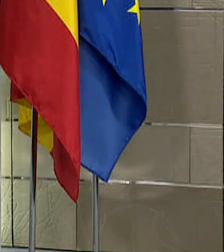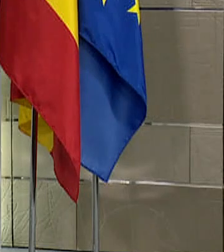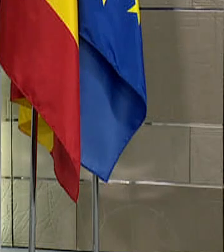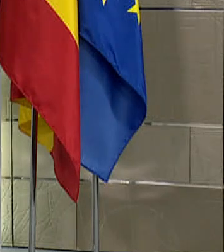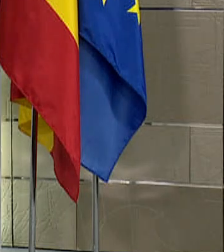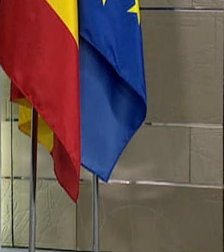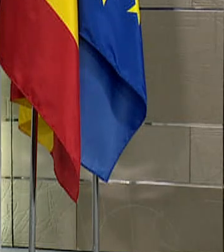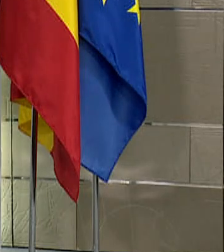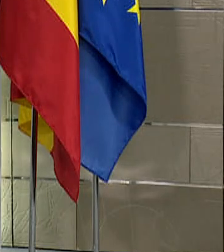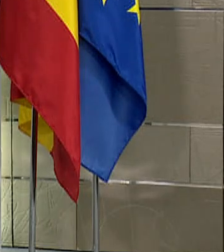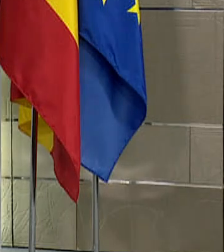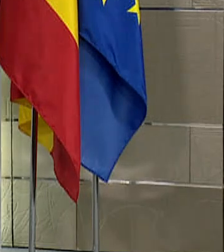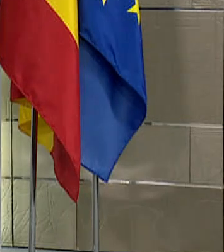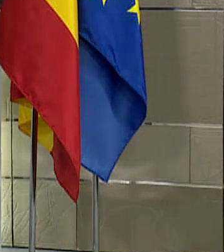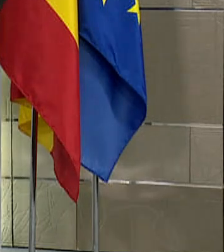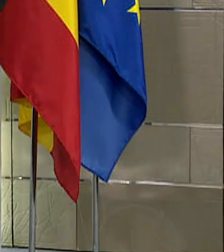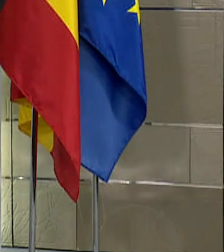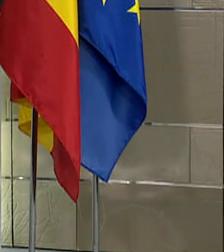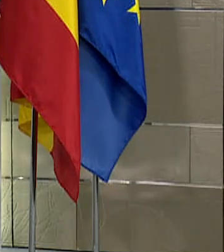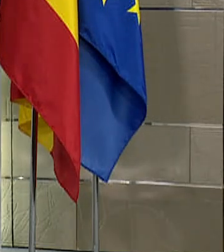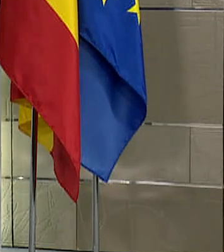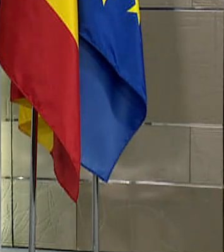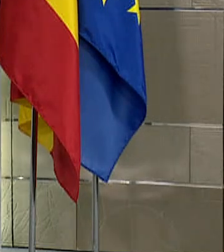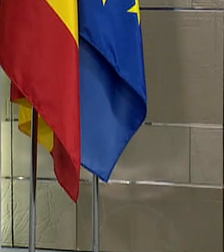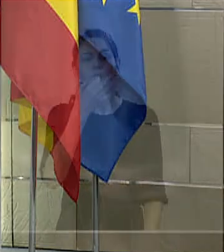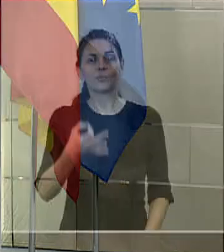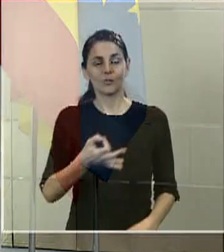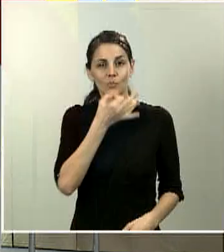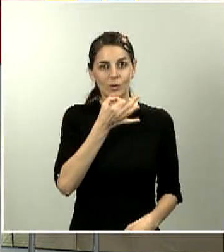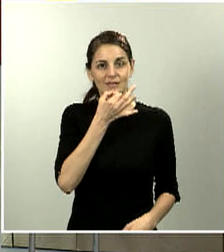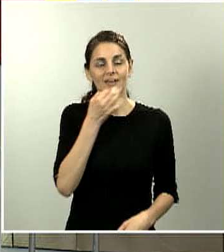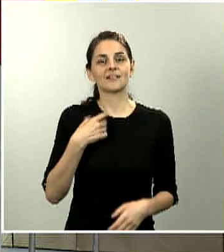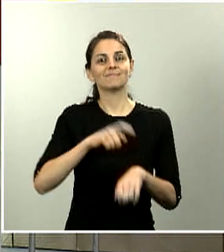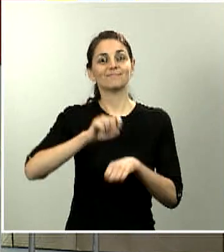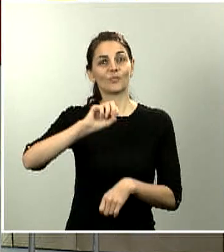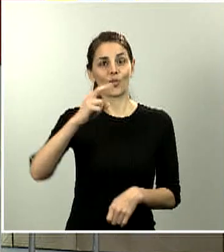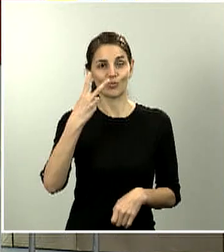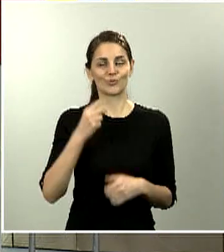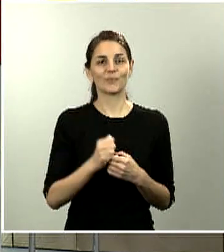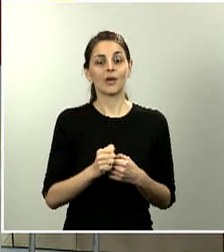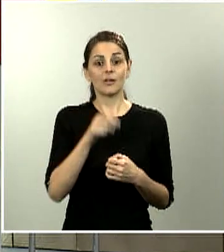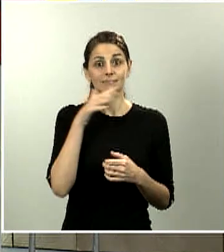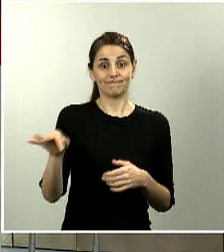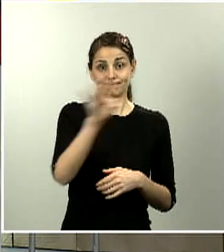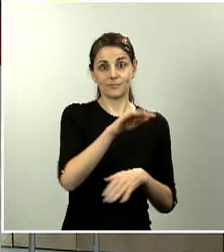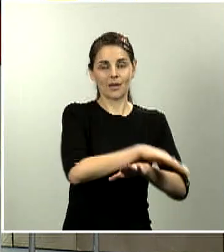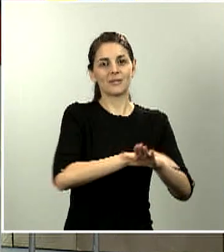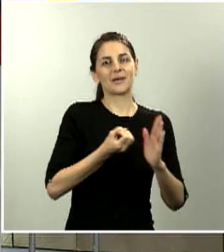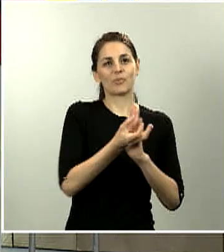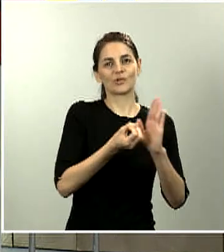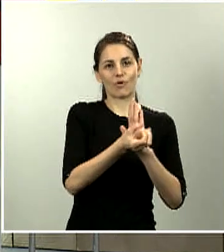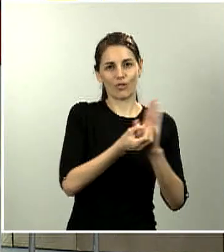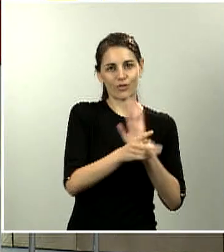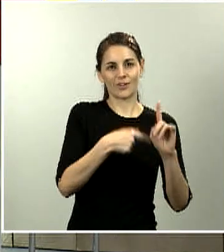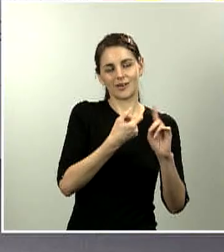Muy buenas tardes, son las 2:09 de la tarde, una menos en Canarias. Comparecen en este momento la ministra portavoz y ministra de Hacienda, María Jesús Montero, y